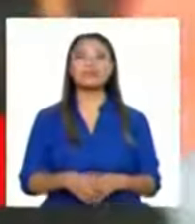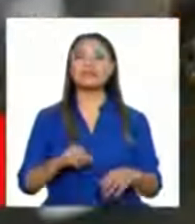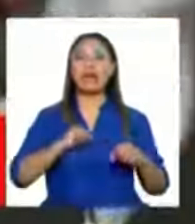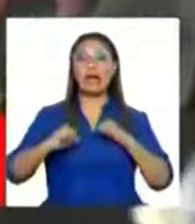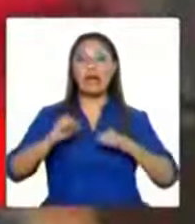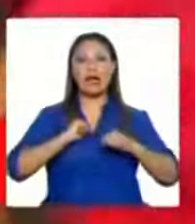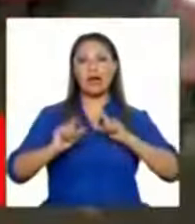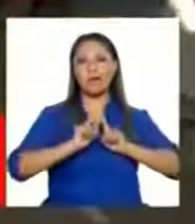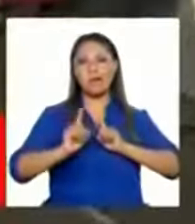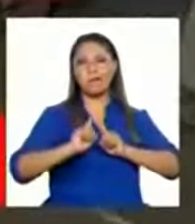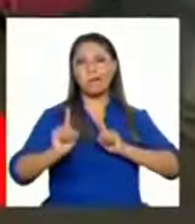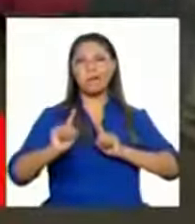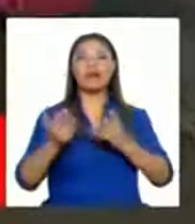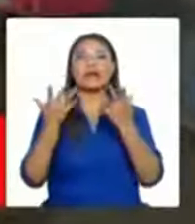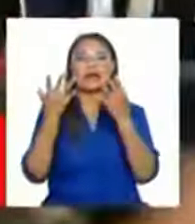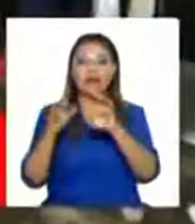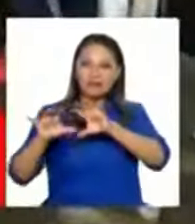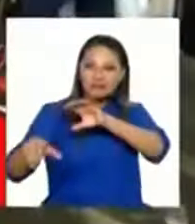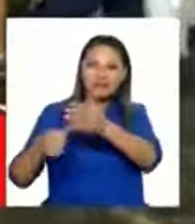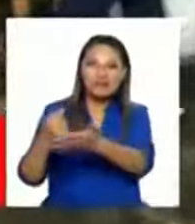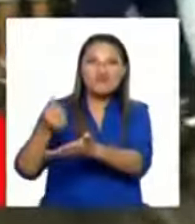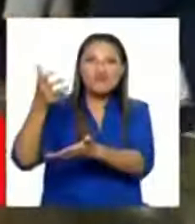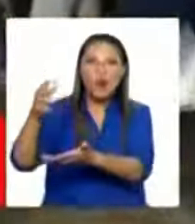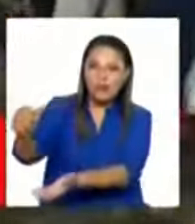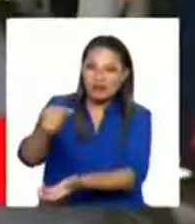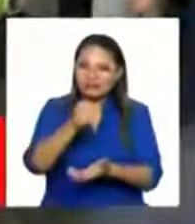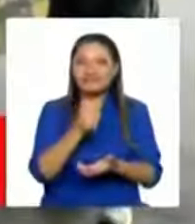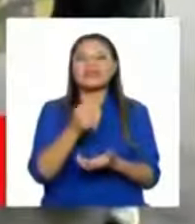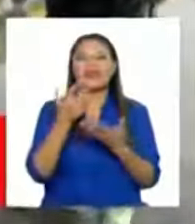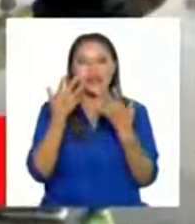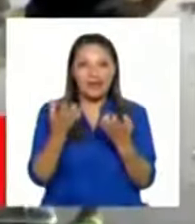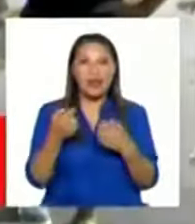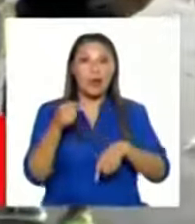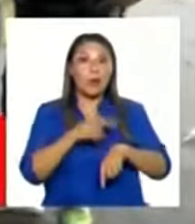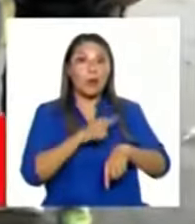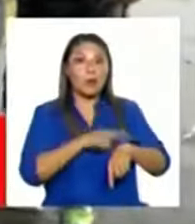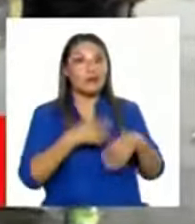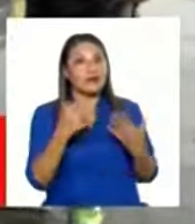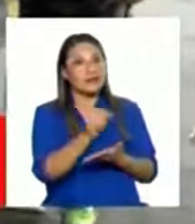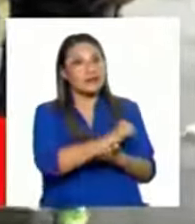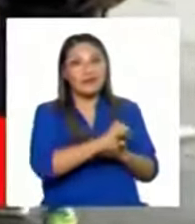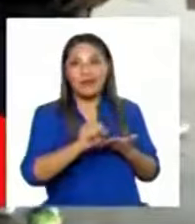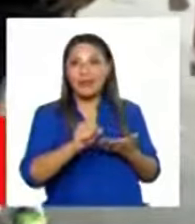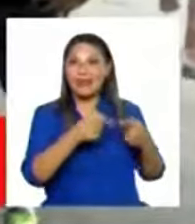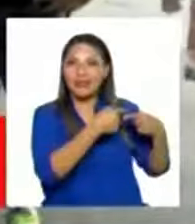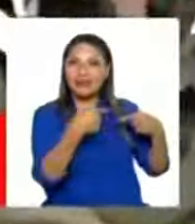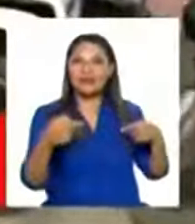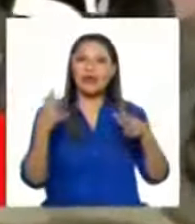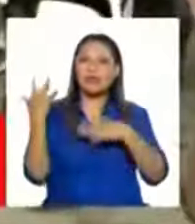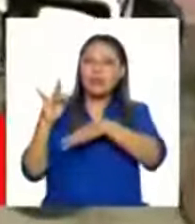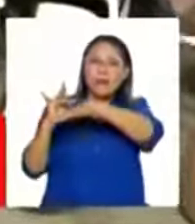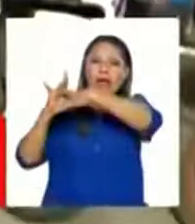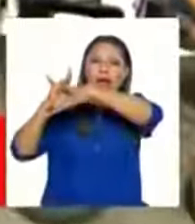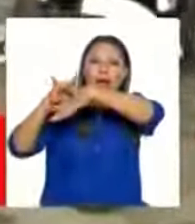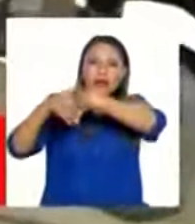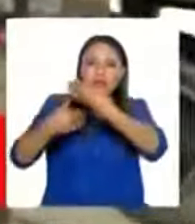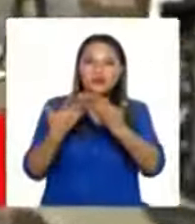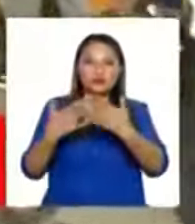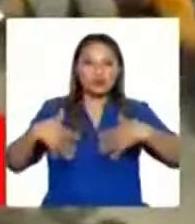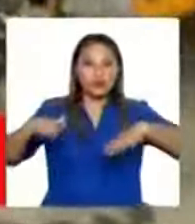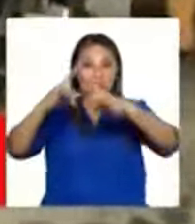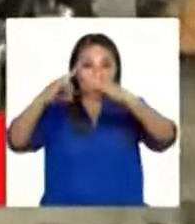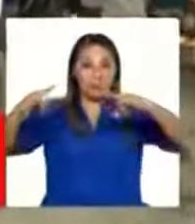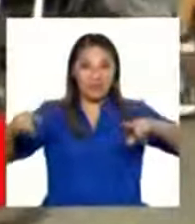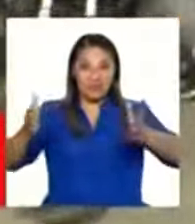Corren para alcanzar a comprar pescado por Semana Santa. Miles de personas acudieron desde la madrugada al terminal pesquero